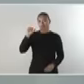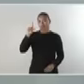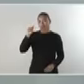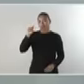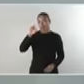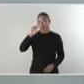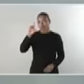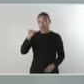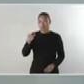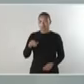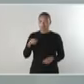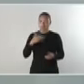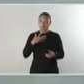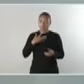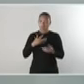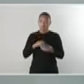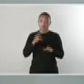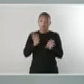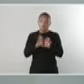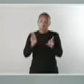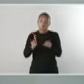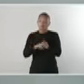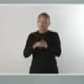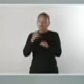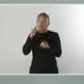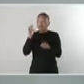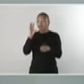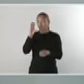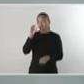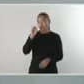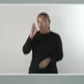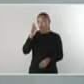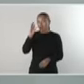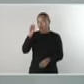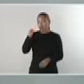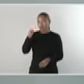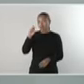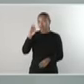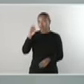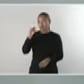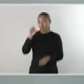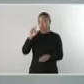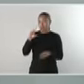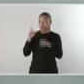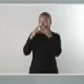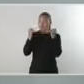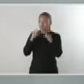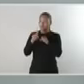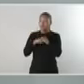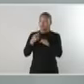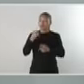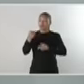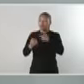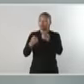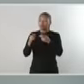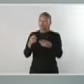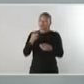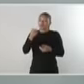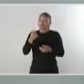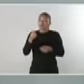que le han confiscado ranchos precisamente porque se compraron con dinero del crimen organizado